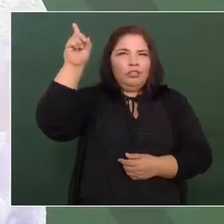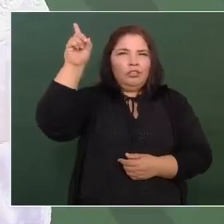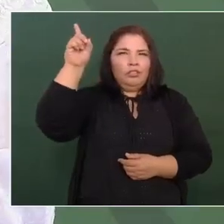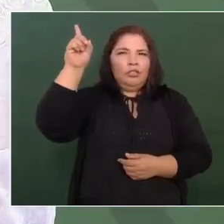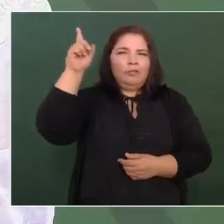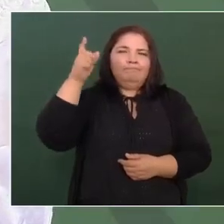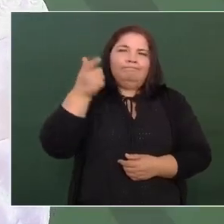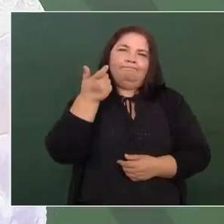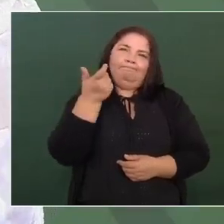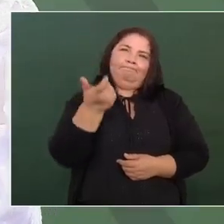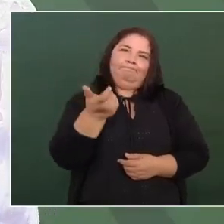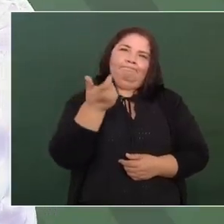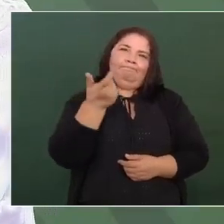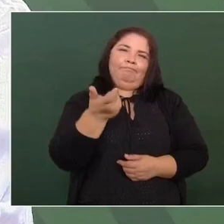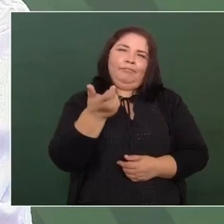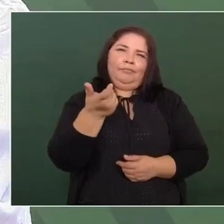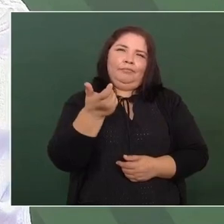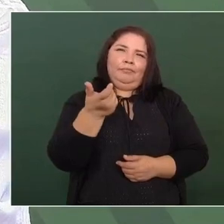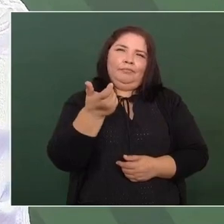es el dinero.